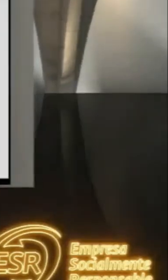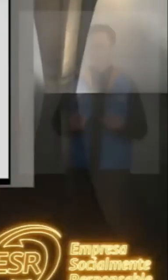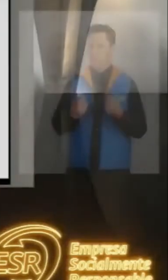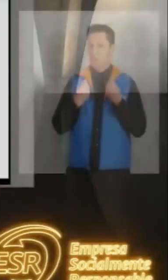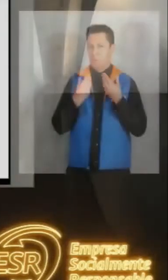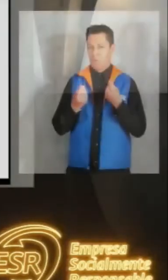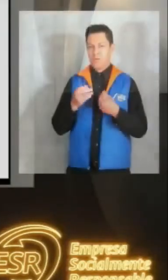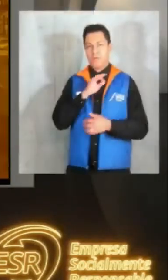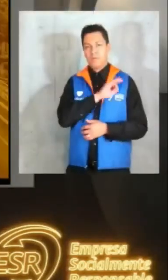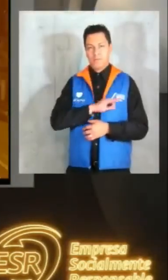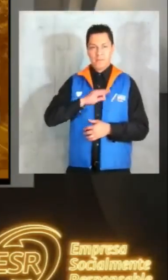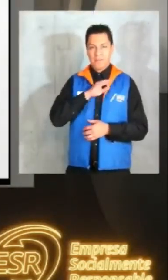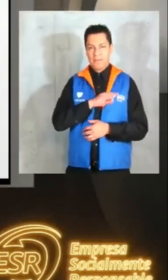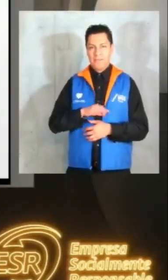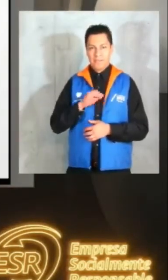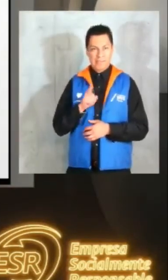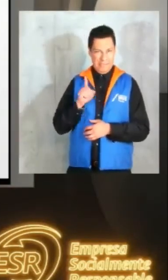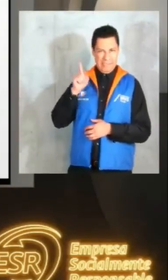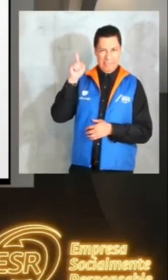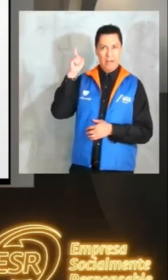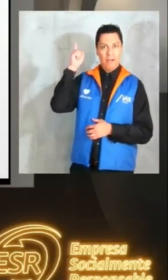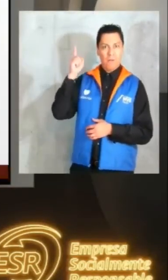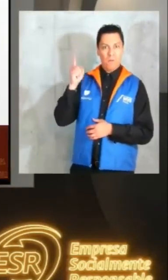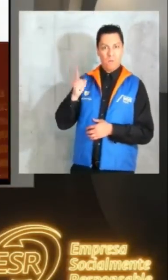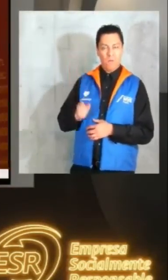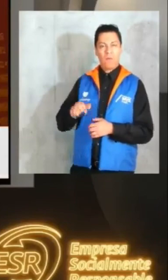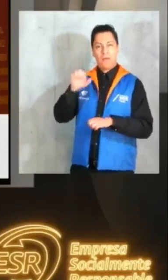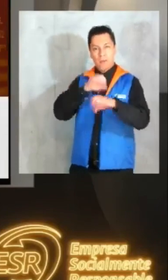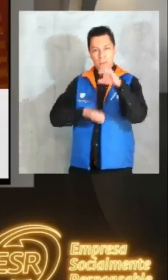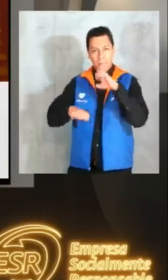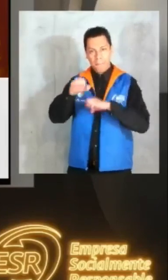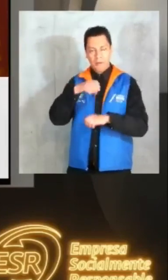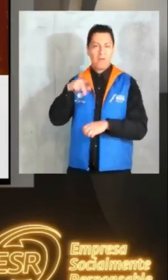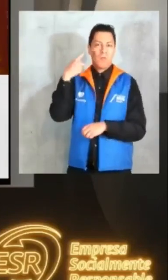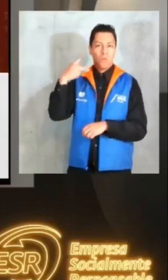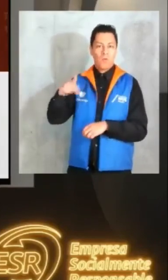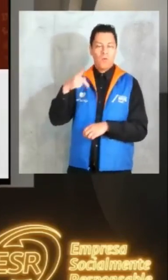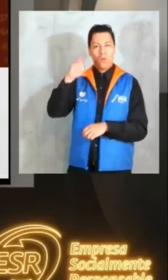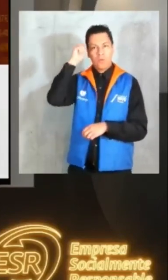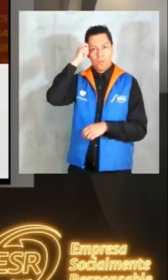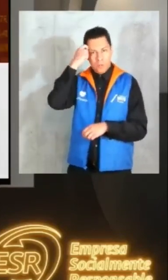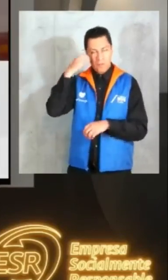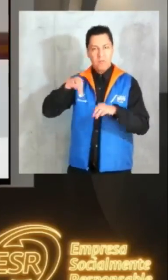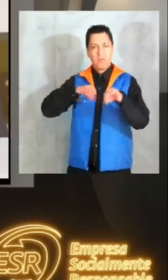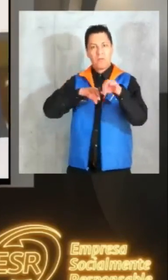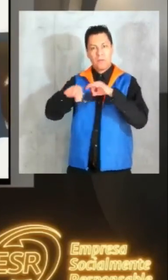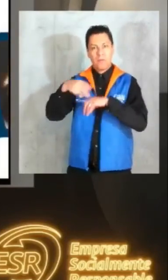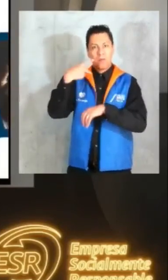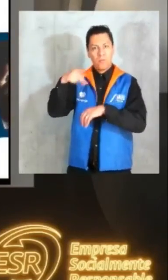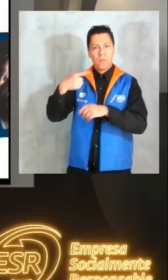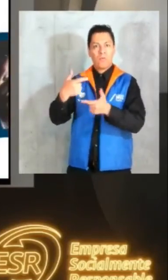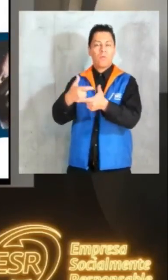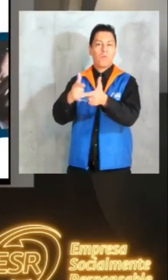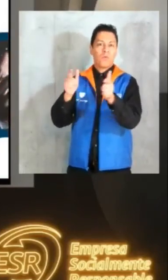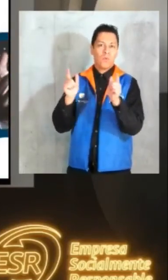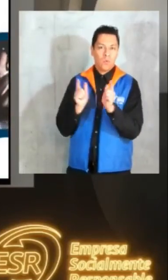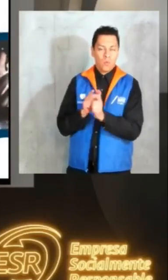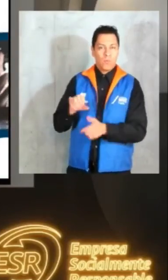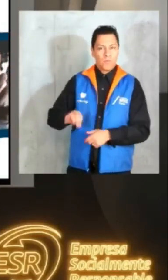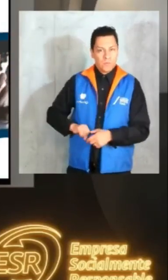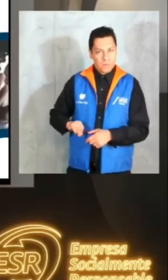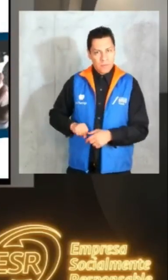muchísimas felicidades a todas estas empresas, a todos sus servicios, su trabajo, a los colaboradores, a sus grupos de